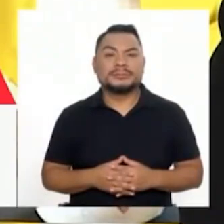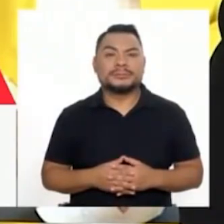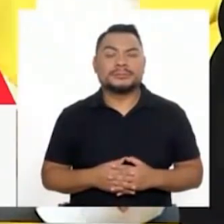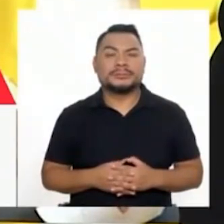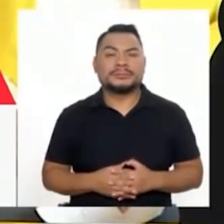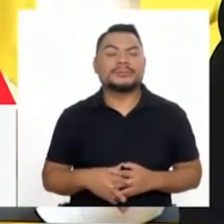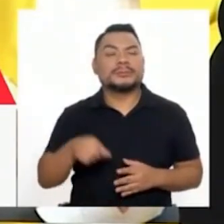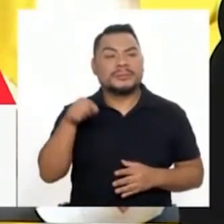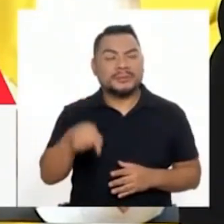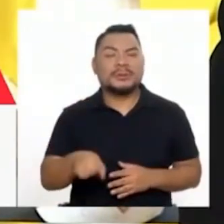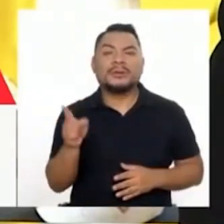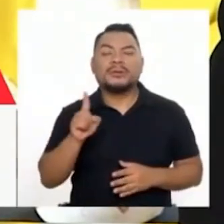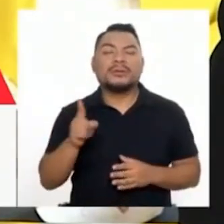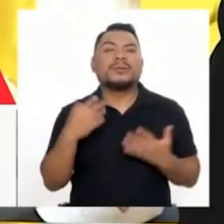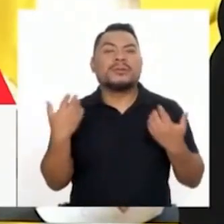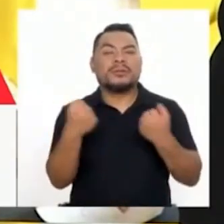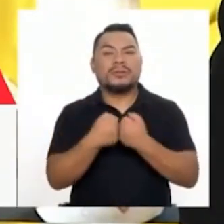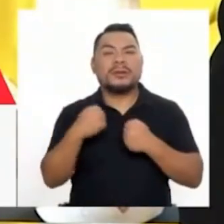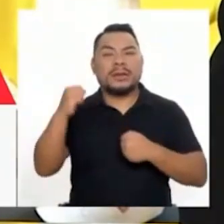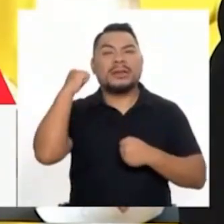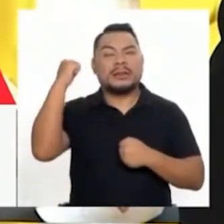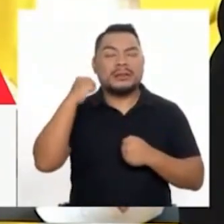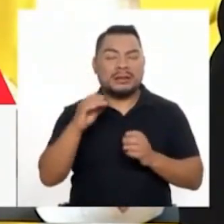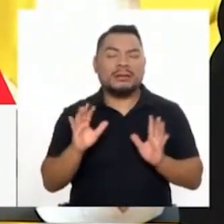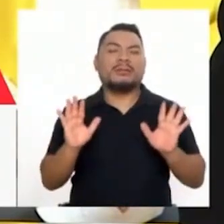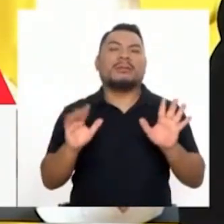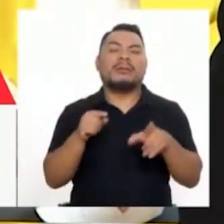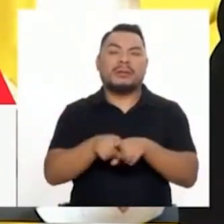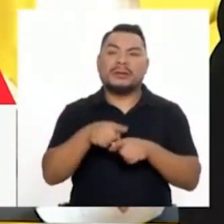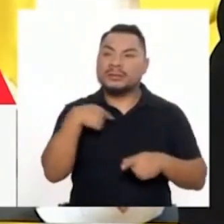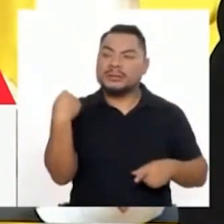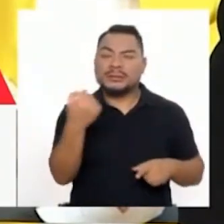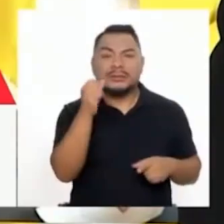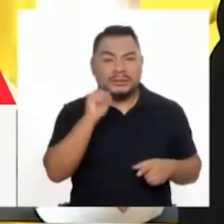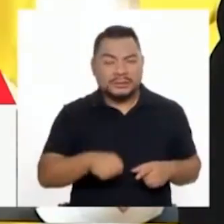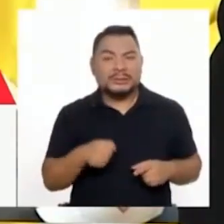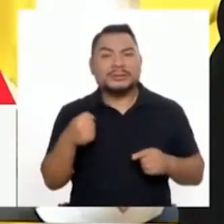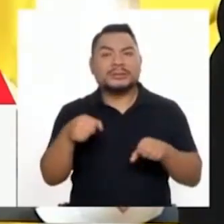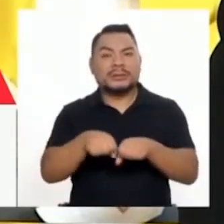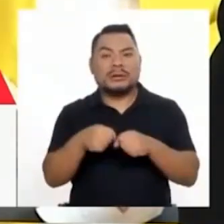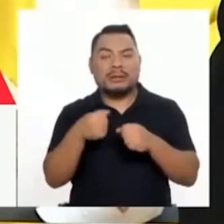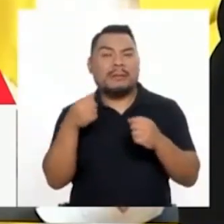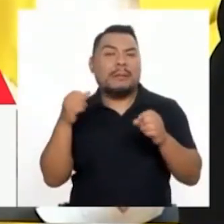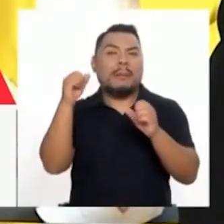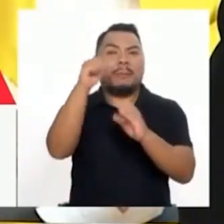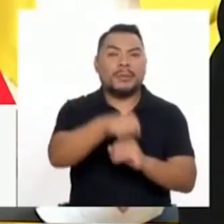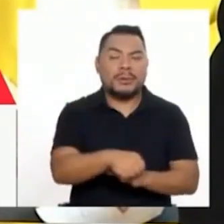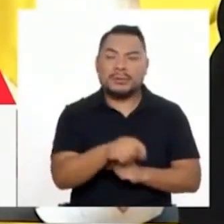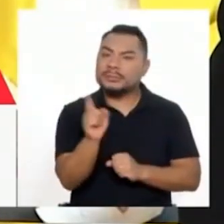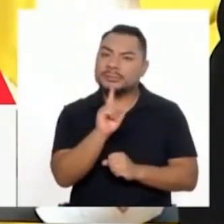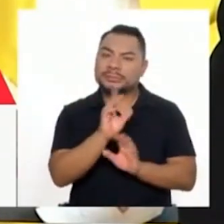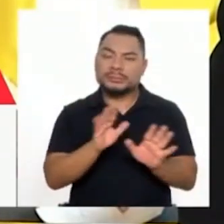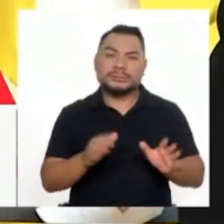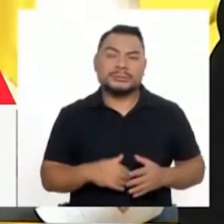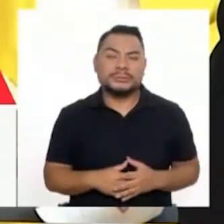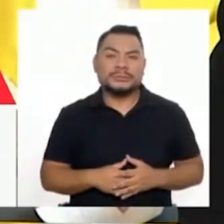que éstas no violenten con el derecho ajeno. El derecho nuestro acaba ahí donde empieza el derecho del prójimo.